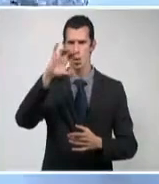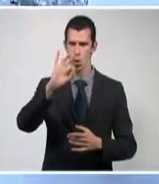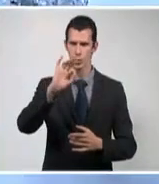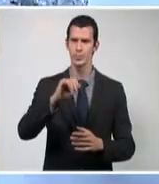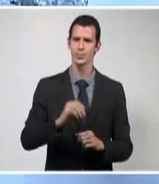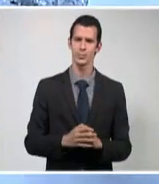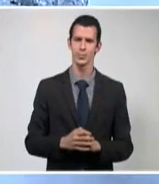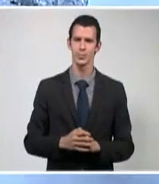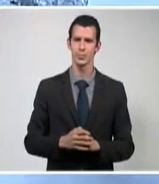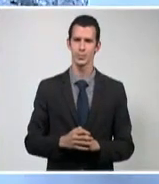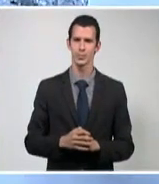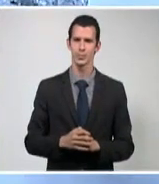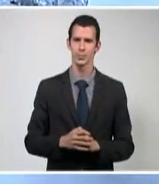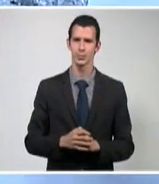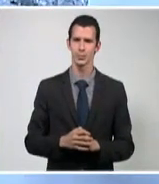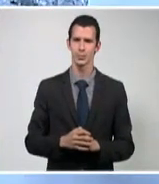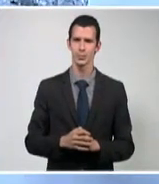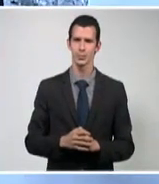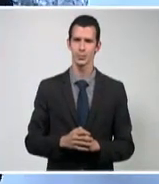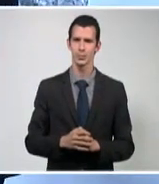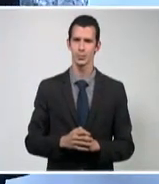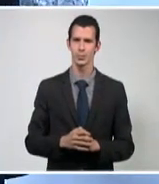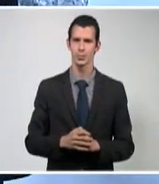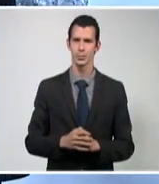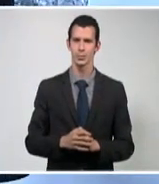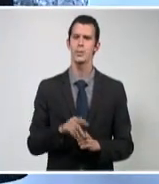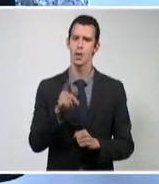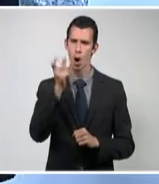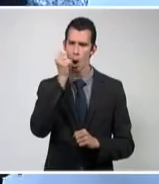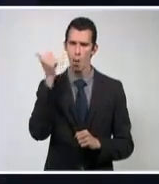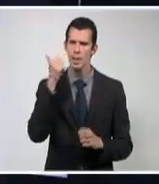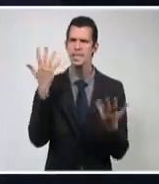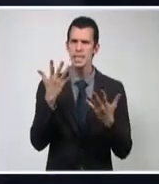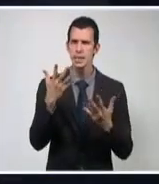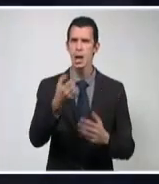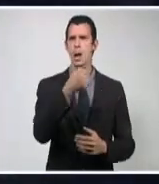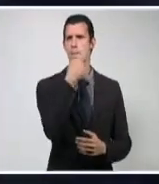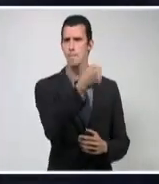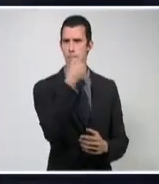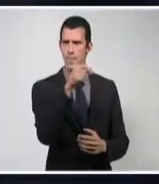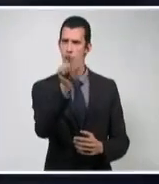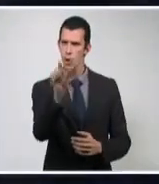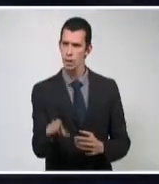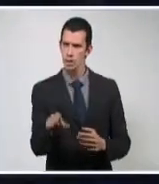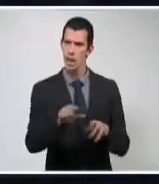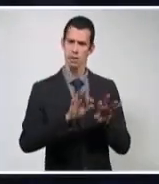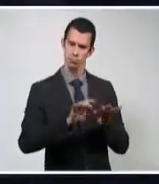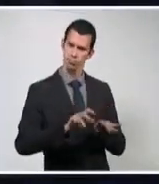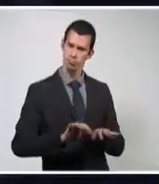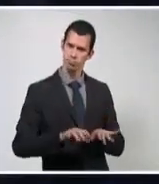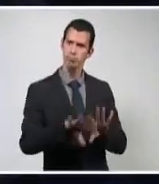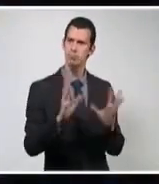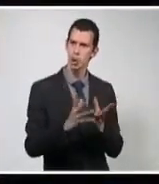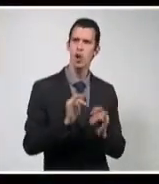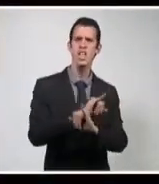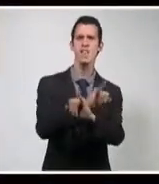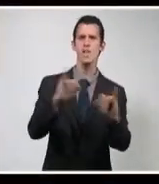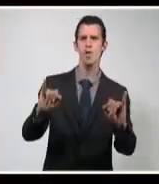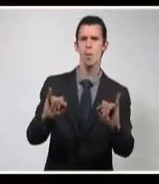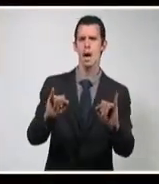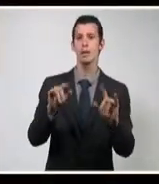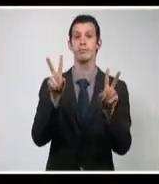esta persona es su periodista. Vamos hasta la página que lo está haciendo, por favor. Diario de Cuba, el periodista de